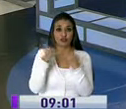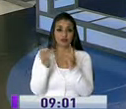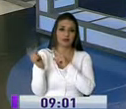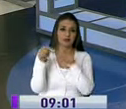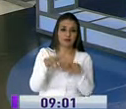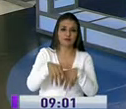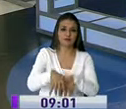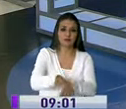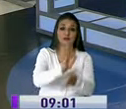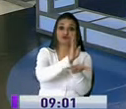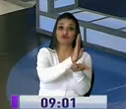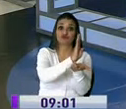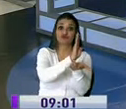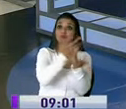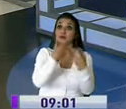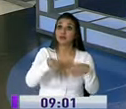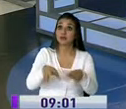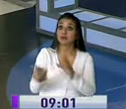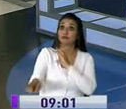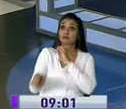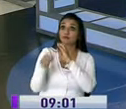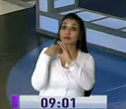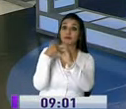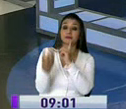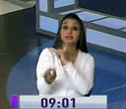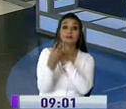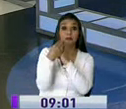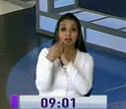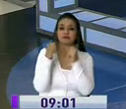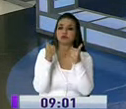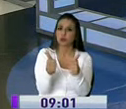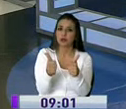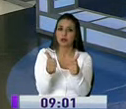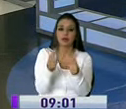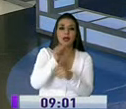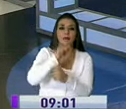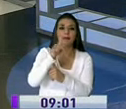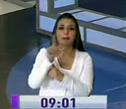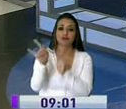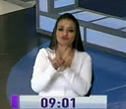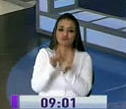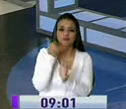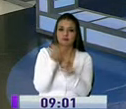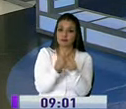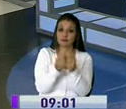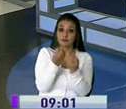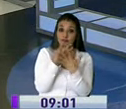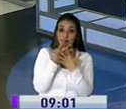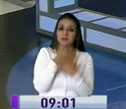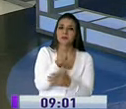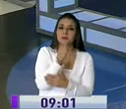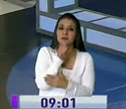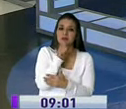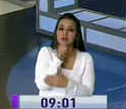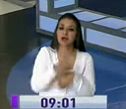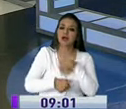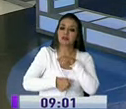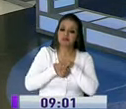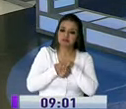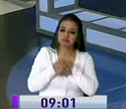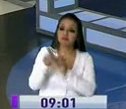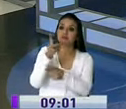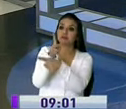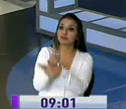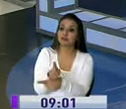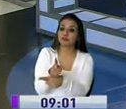la caja. Ah, muy bien, muy bien. Sí, ya le mandaron. Es buena, ¿no? Sí, porque bueno. Nos ayuda a tener la información secreta, además proteger nuestra fuente. Y